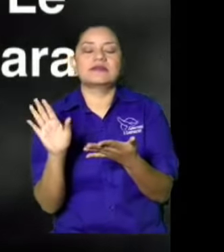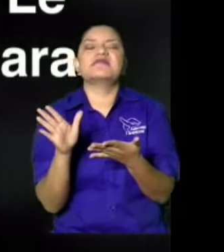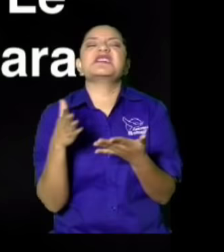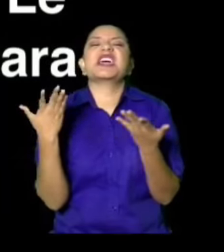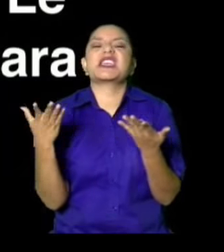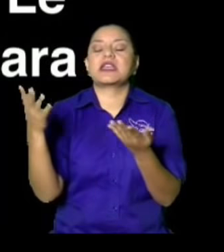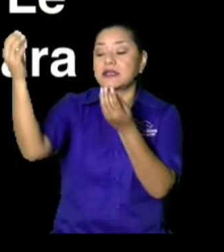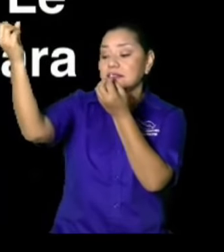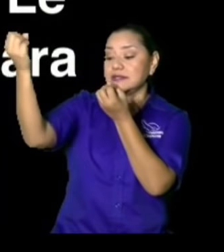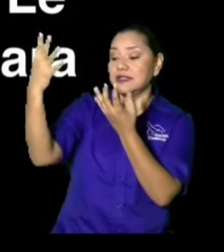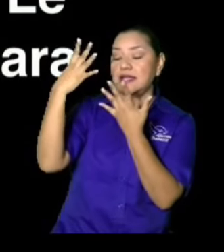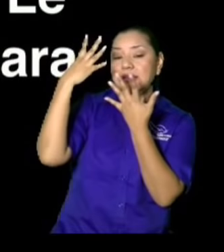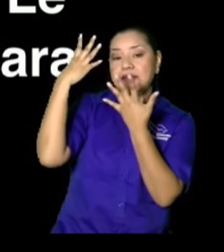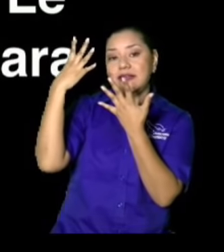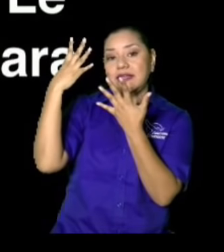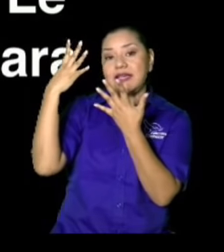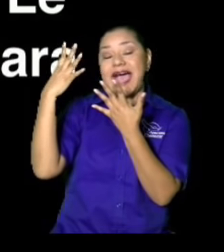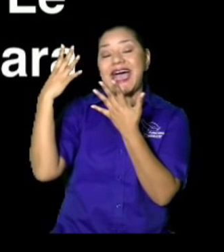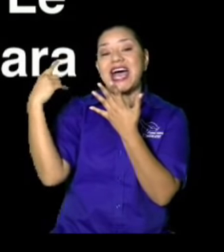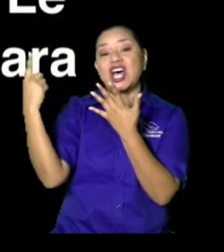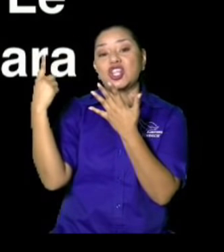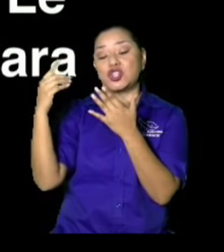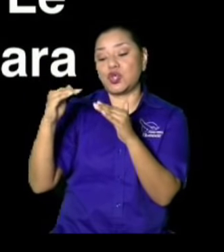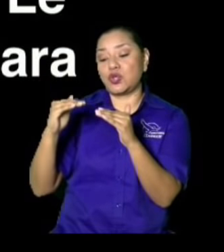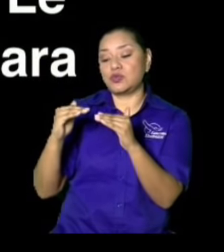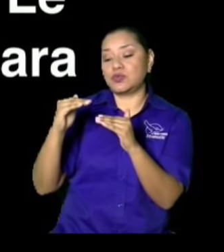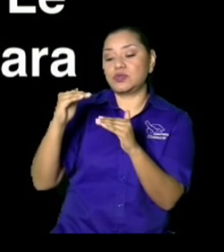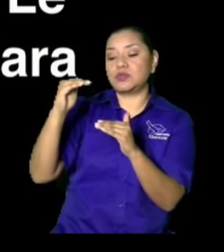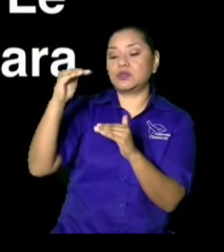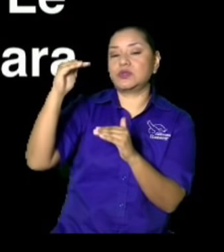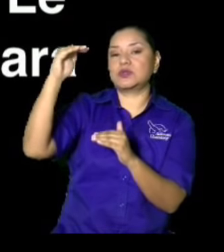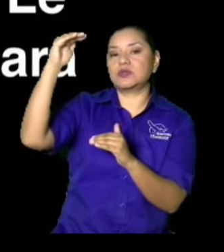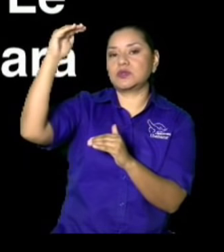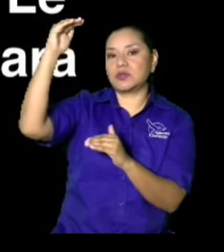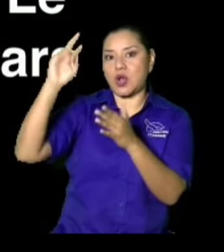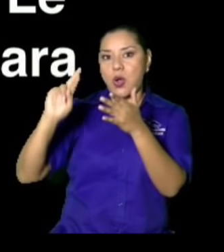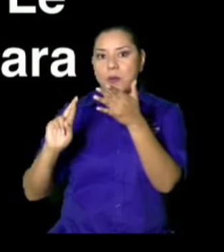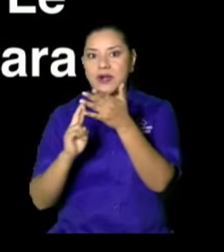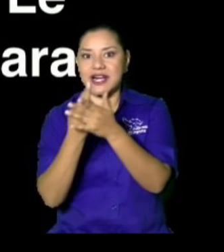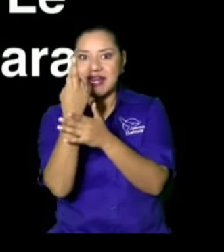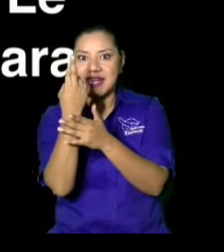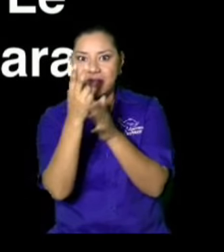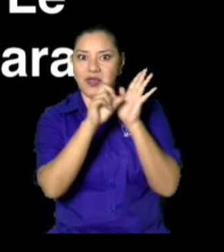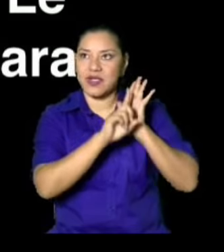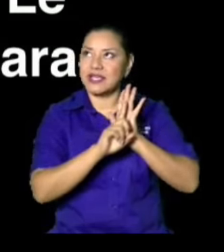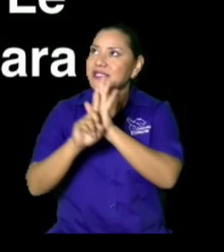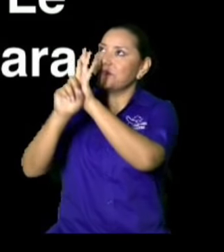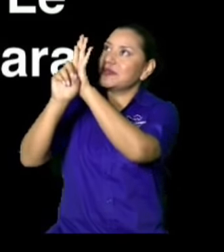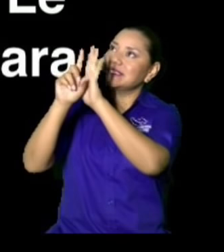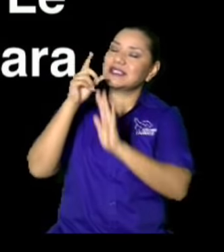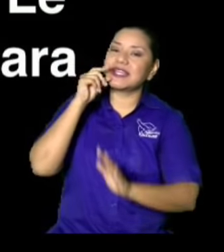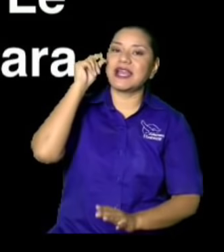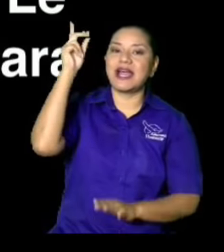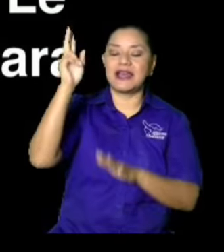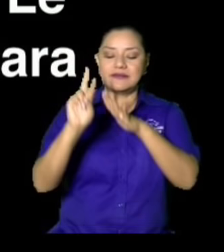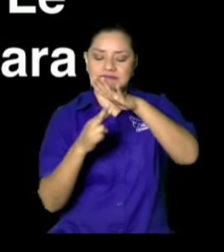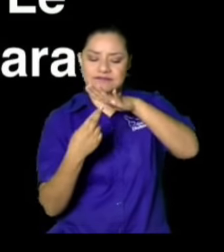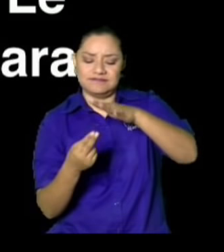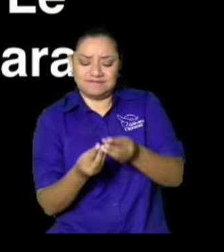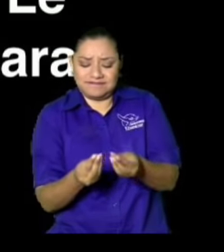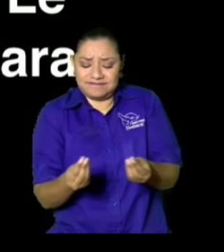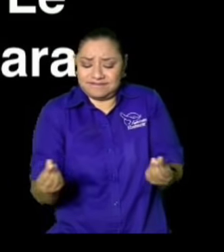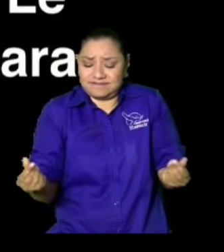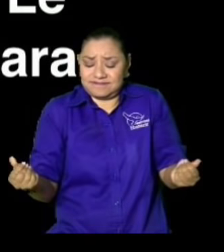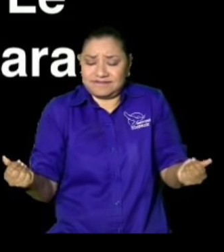brazo? Con todo esto subirá, subirá como renuevo delante de él, y como raíz de tierra seca